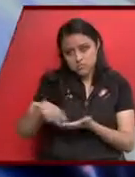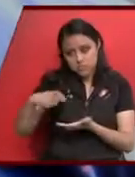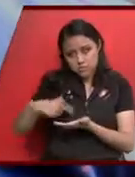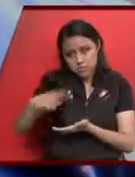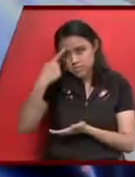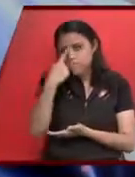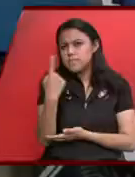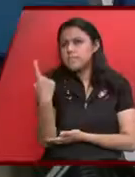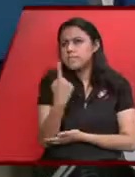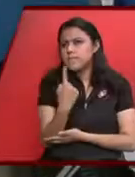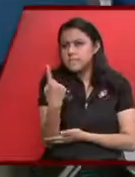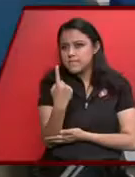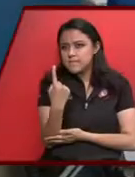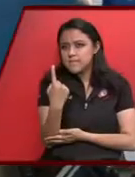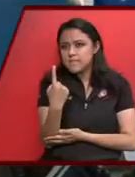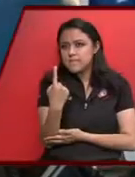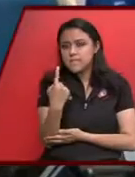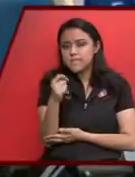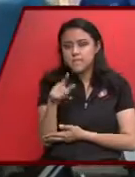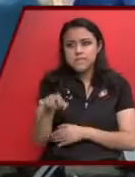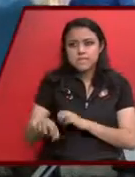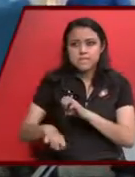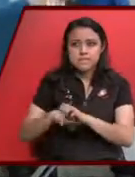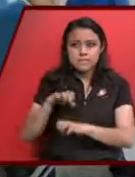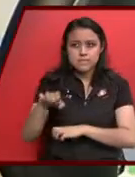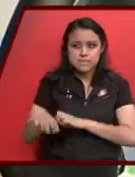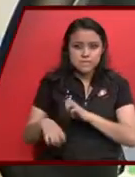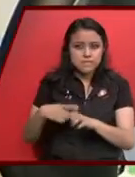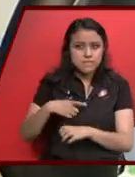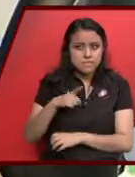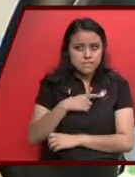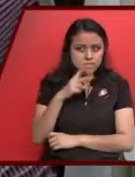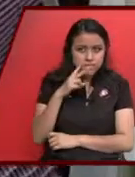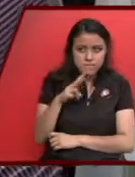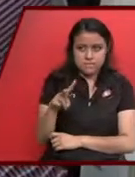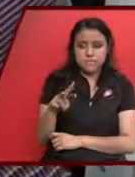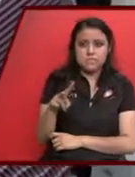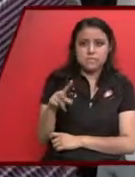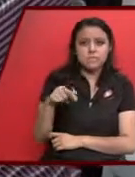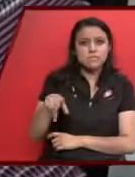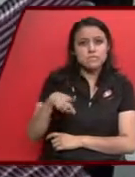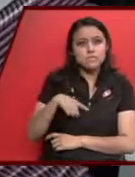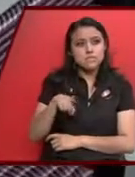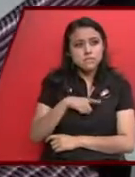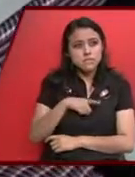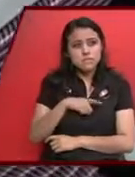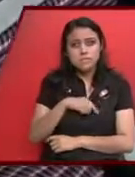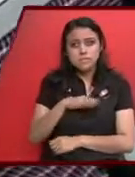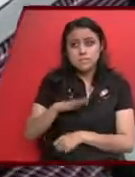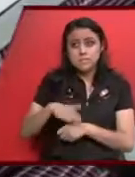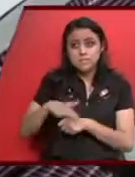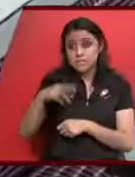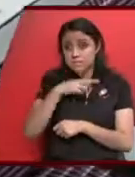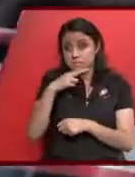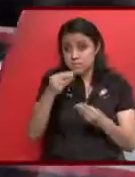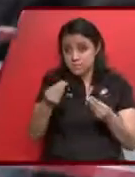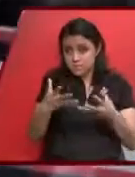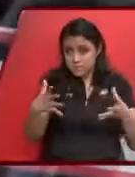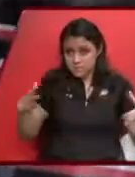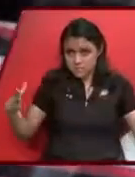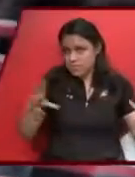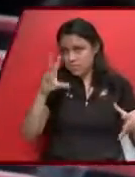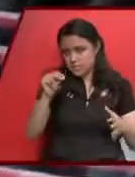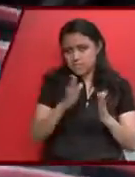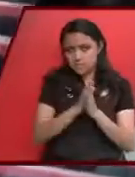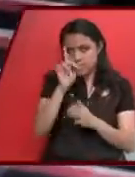qué? Para que dentro de las empresas se den cuenta que deben moderar la manera en que producen. El consejo